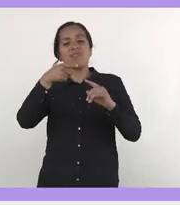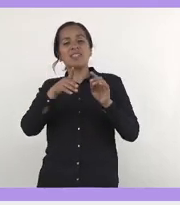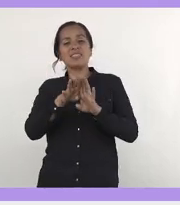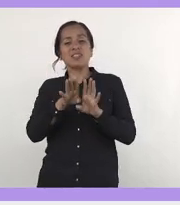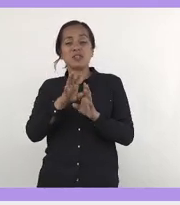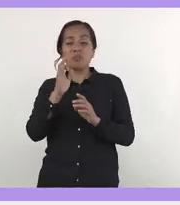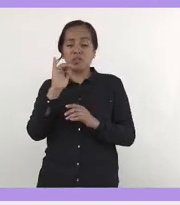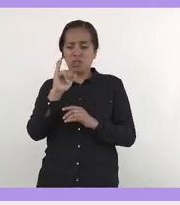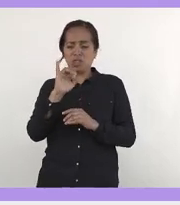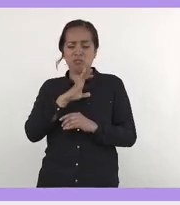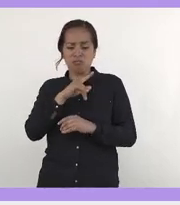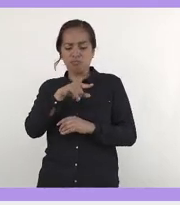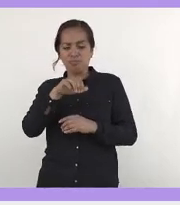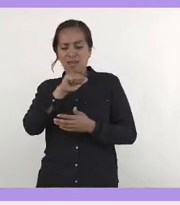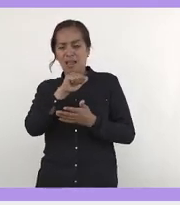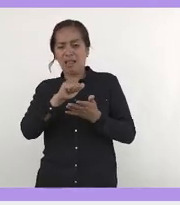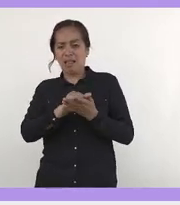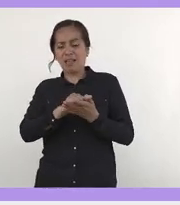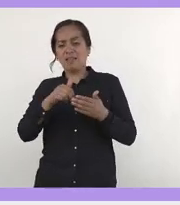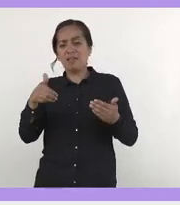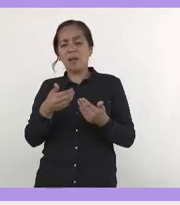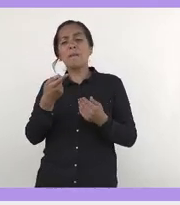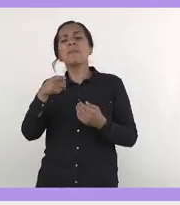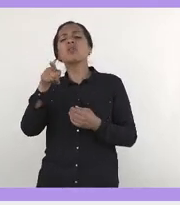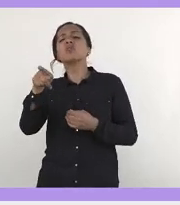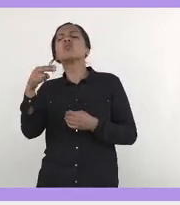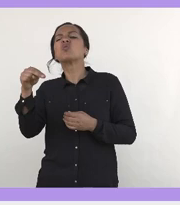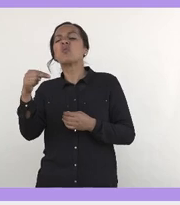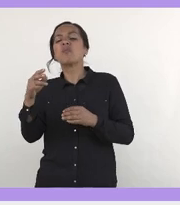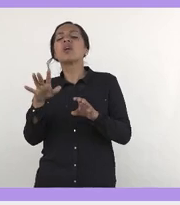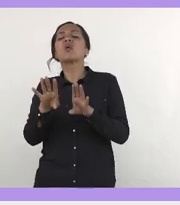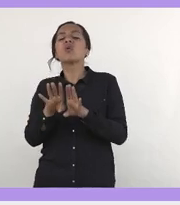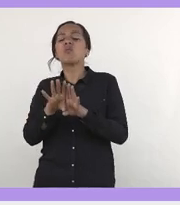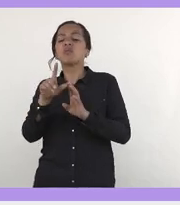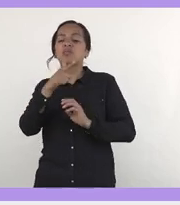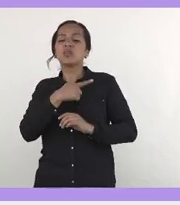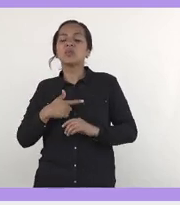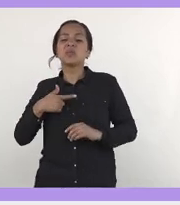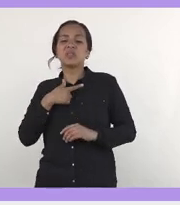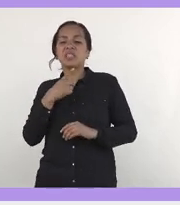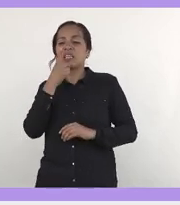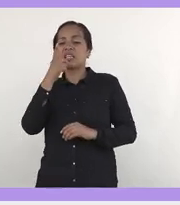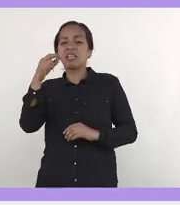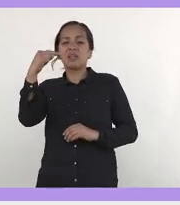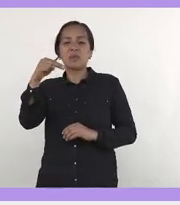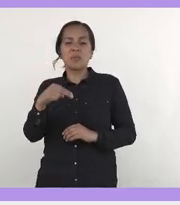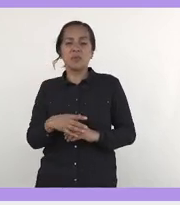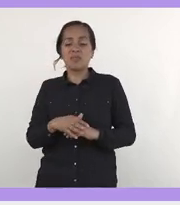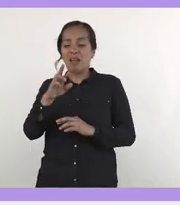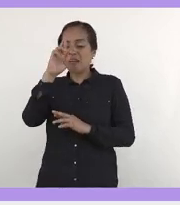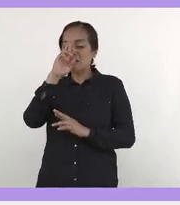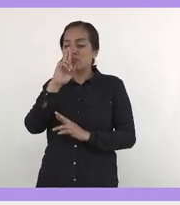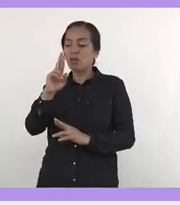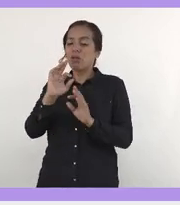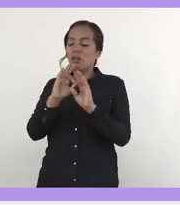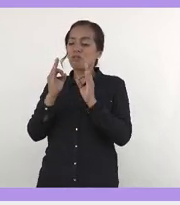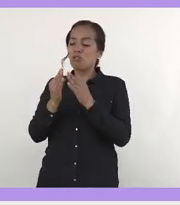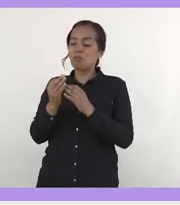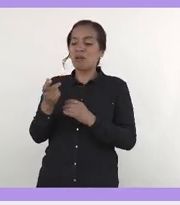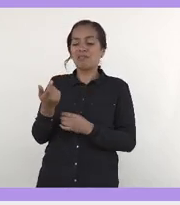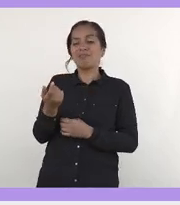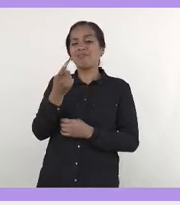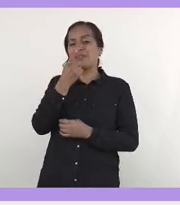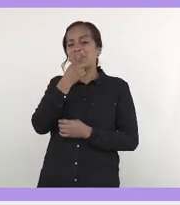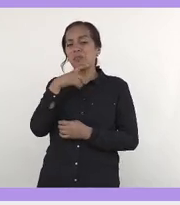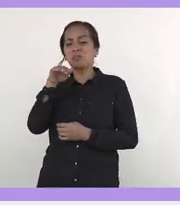O sea si este el acta perfecto pero cómo quieres que te llamen a ti eso siempre es como es muy muy importante o sea el respeto a la forma en la que queremos ser nombradas creo que